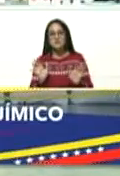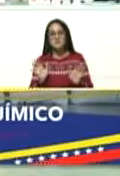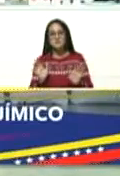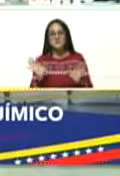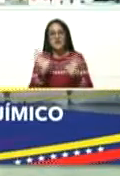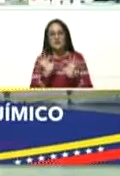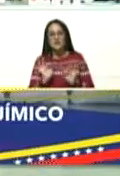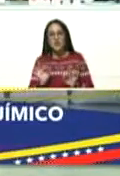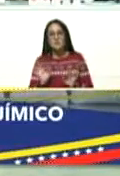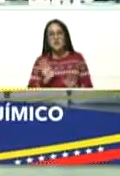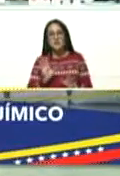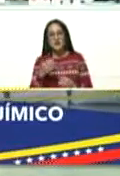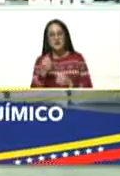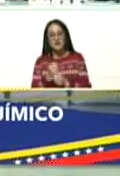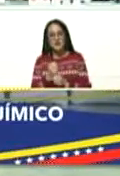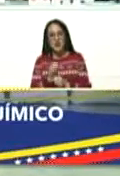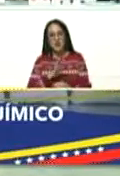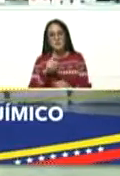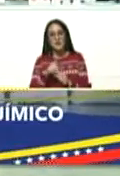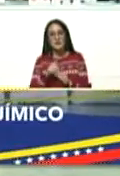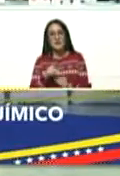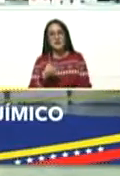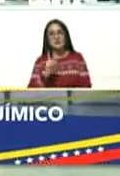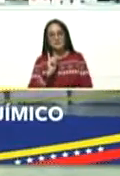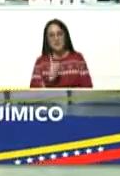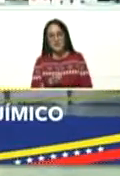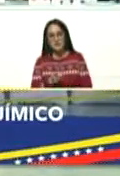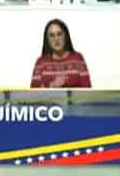gestión de Pequibem. Al lugar.